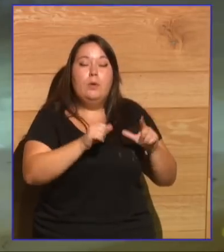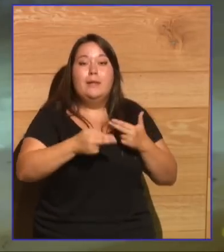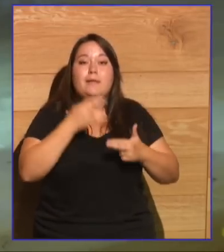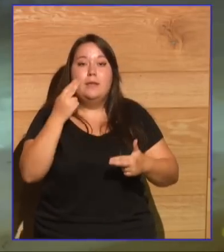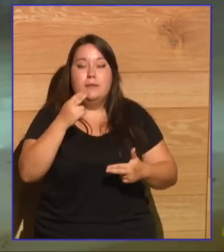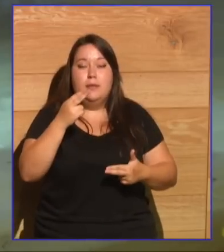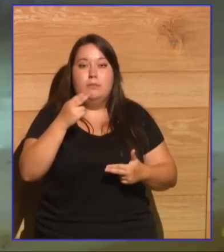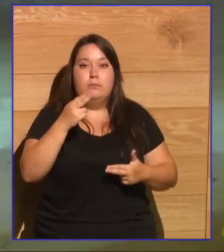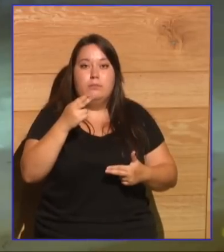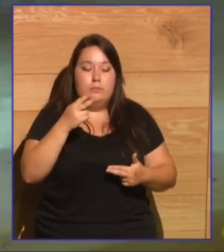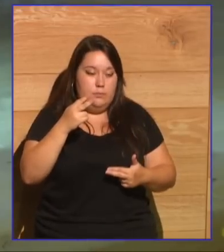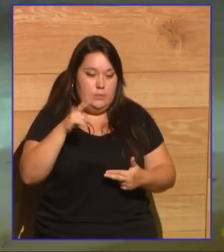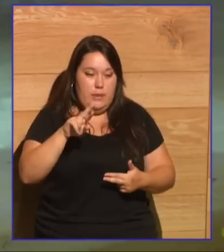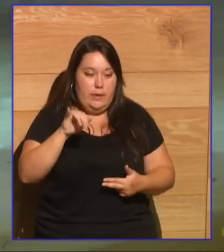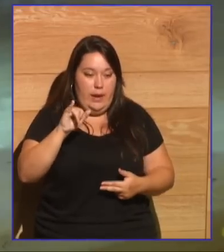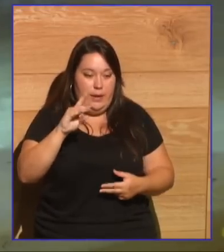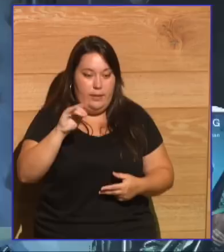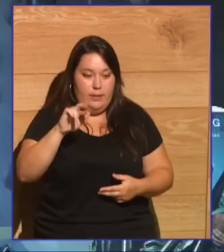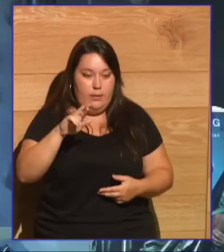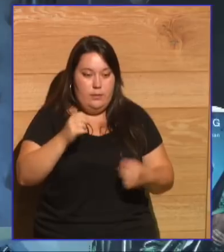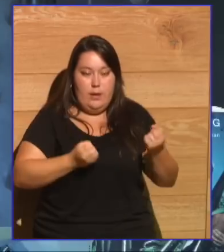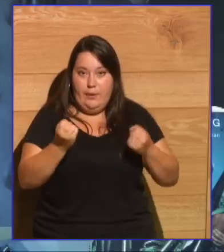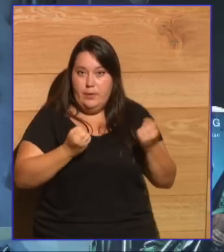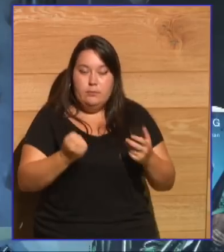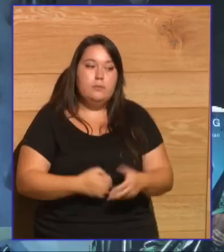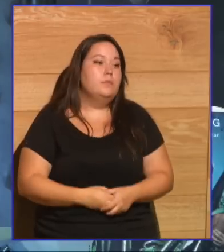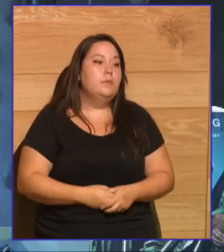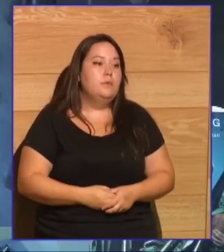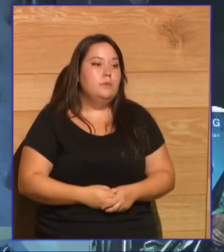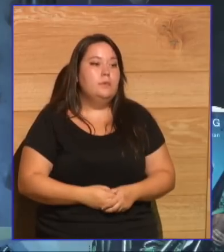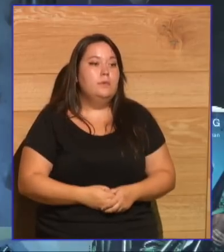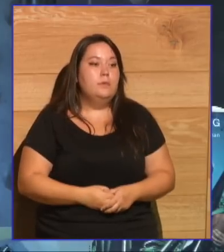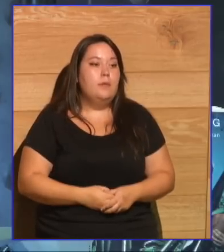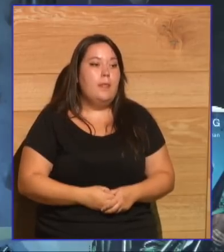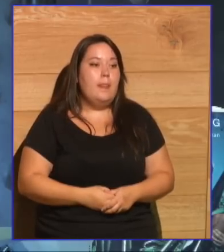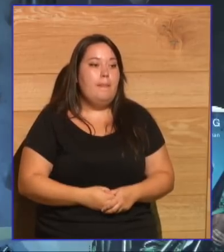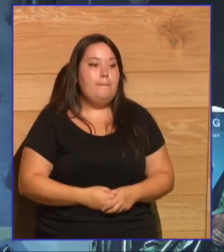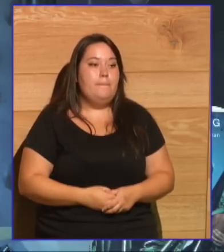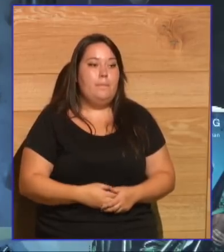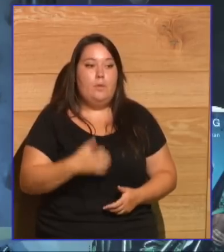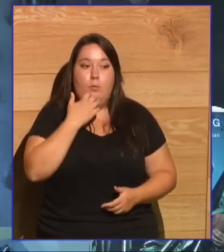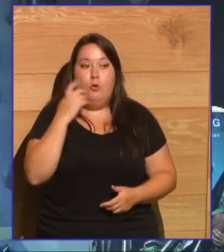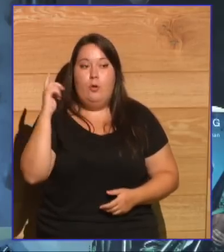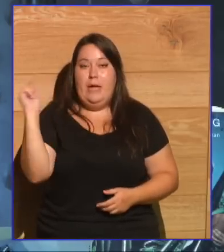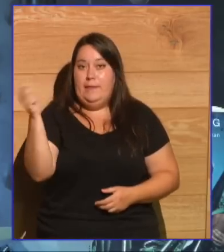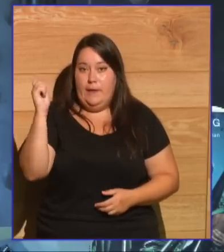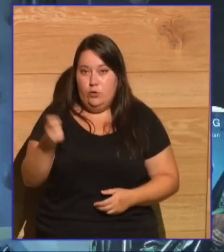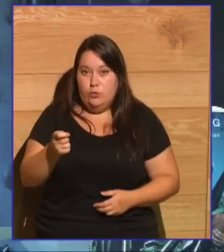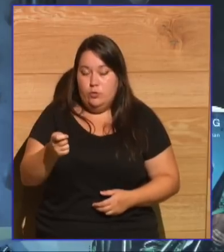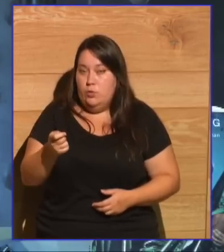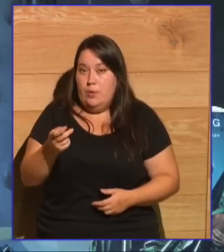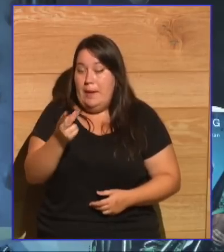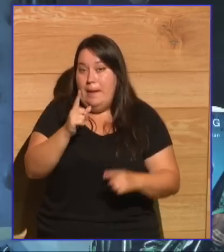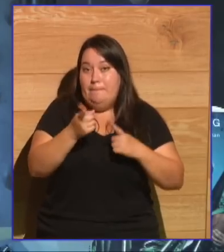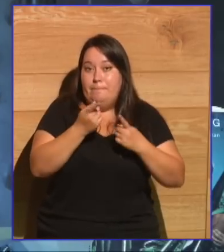porno de toro salvaje claro si ves con esos presupuestos indiana jones pues de repente parece que no tiene ese